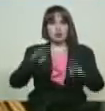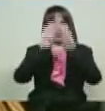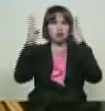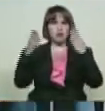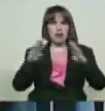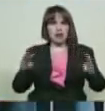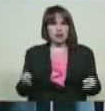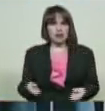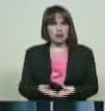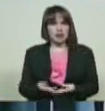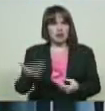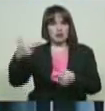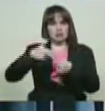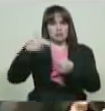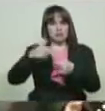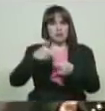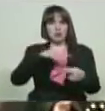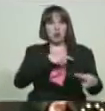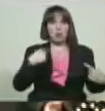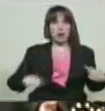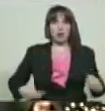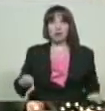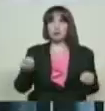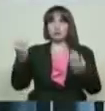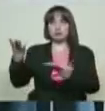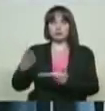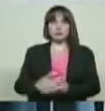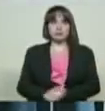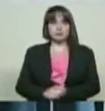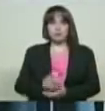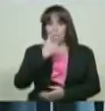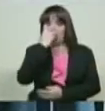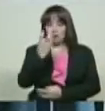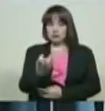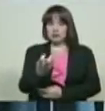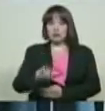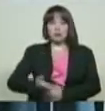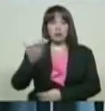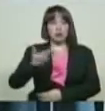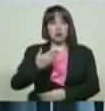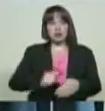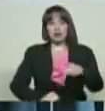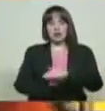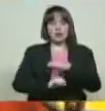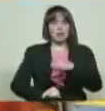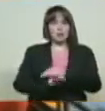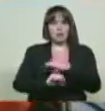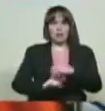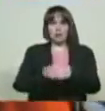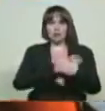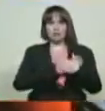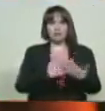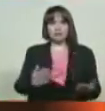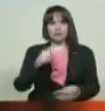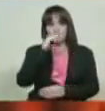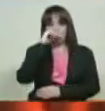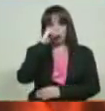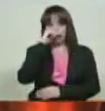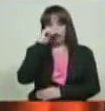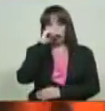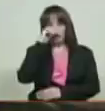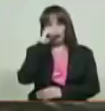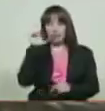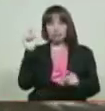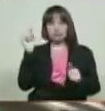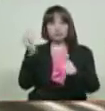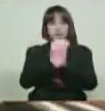China. Así que hemos tenido una visita extraordinaria de apoyo, solidaridad. Aseguró que para concretar estas metas